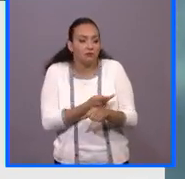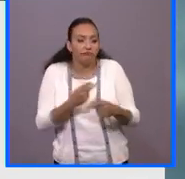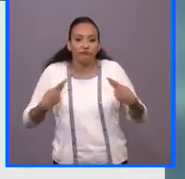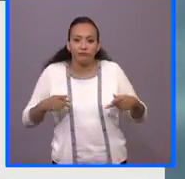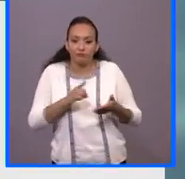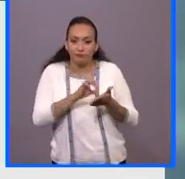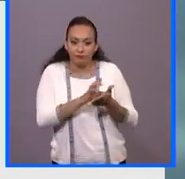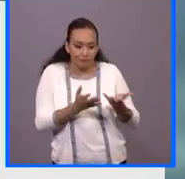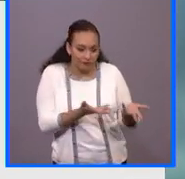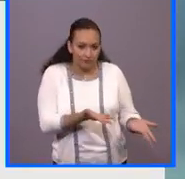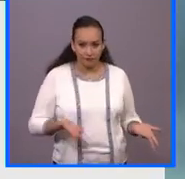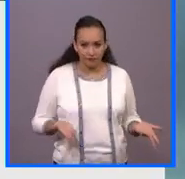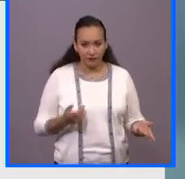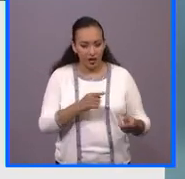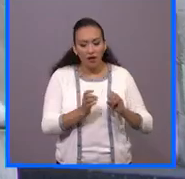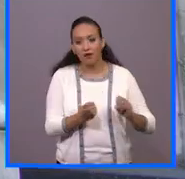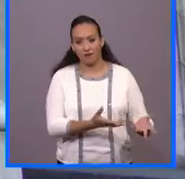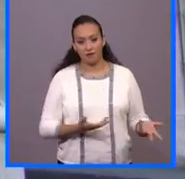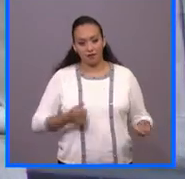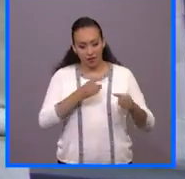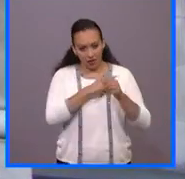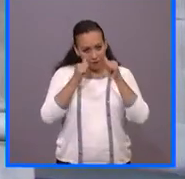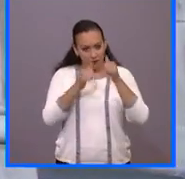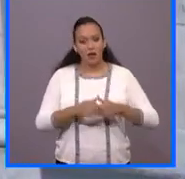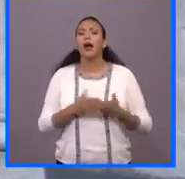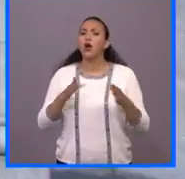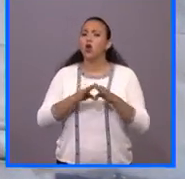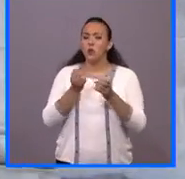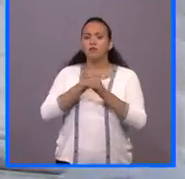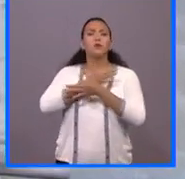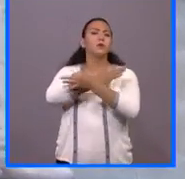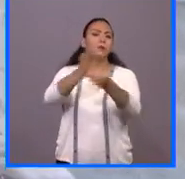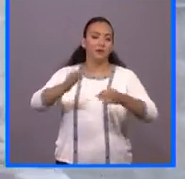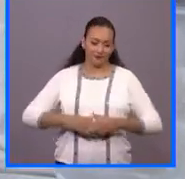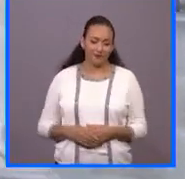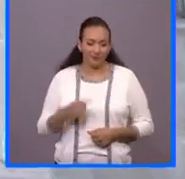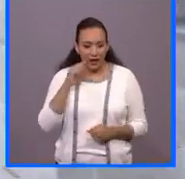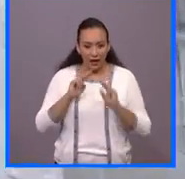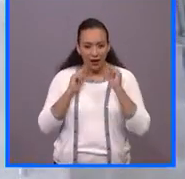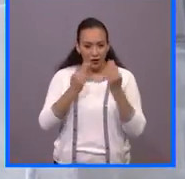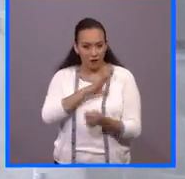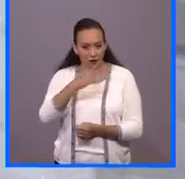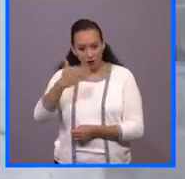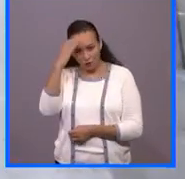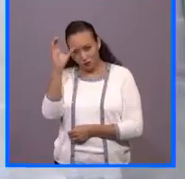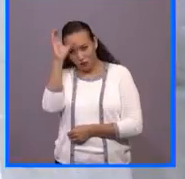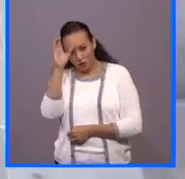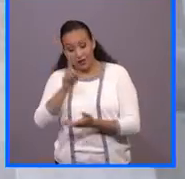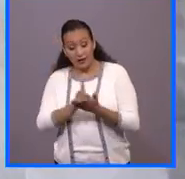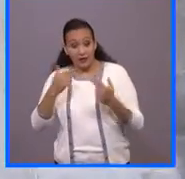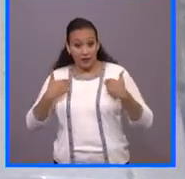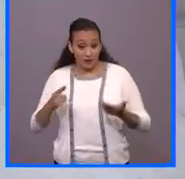caso lo es las personas con discapacidad. Para difundir esta información, la Unidad General de Conocimiento Científico y